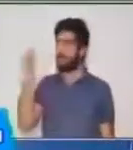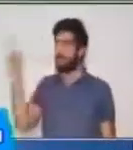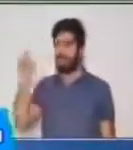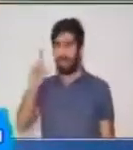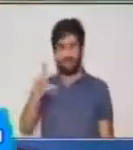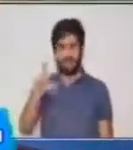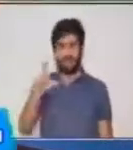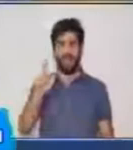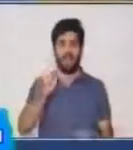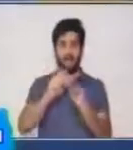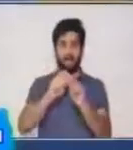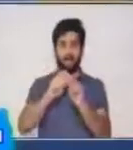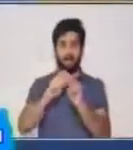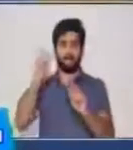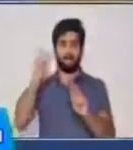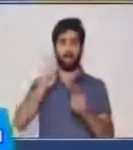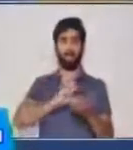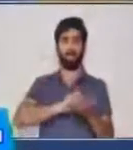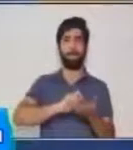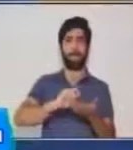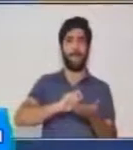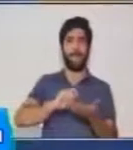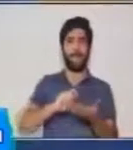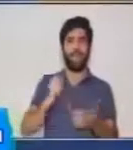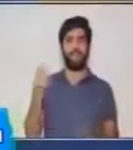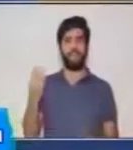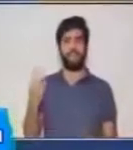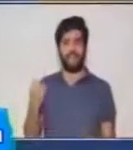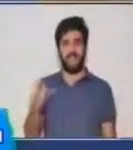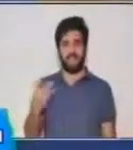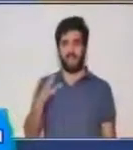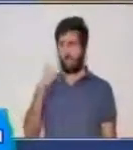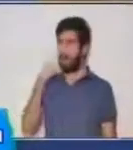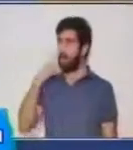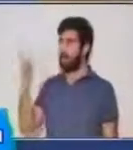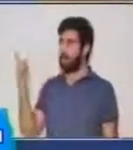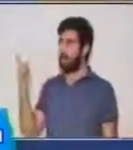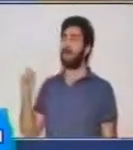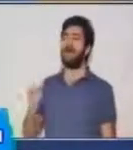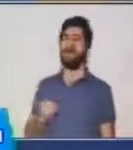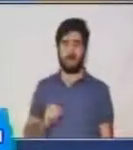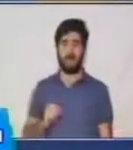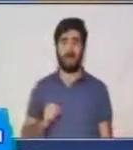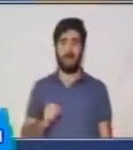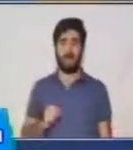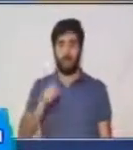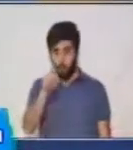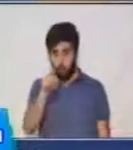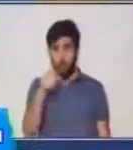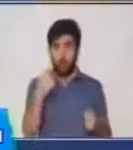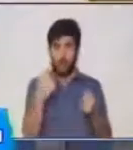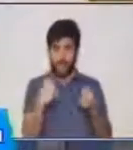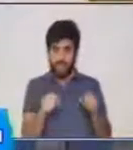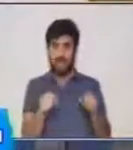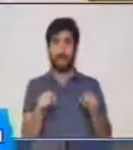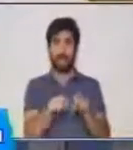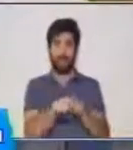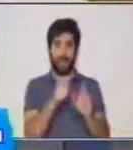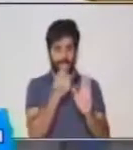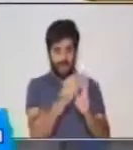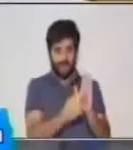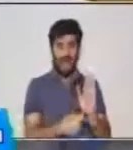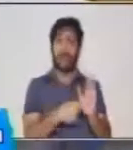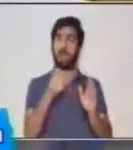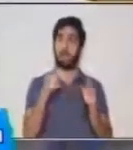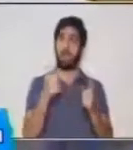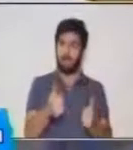tiene importancia o relevancia, tenemos que ser responsables de replicarlo de la forma exacta en la que nos lo han transmitido. Ahora te diré